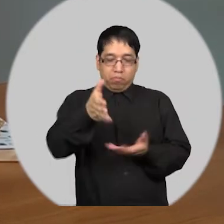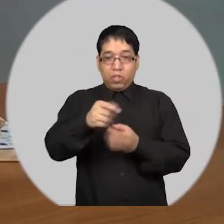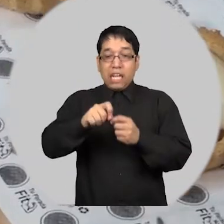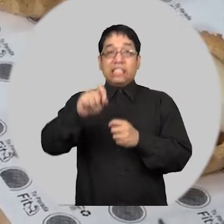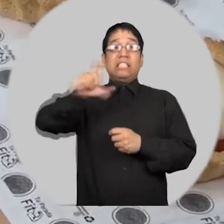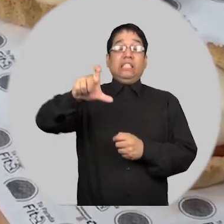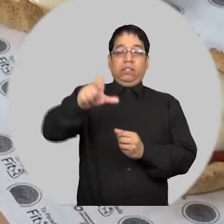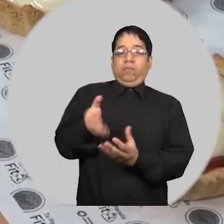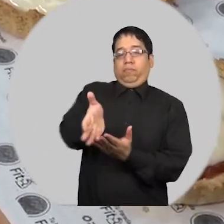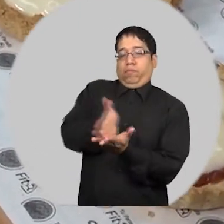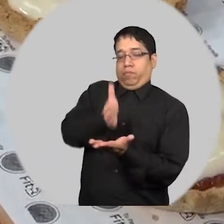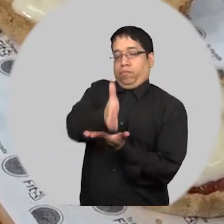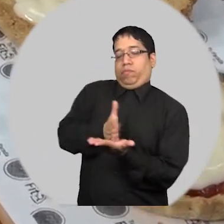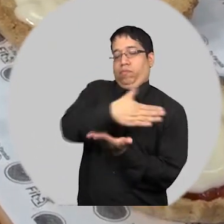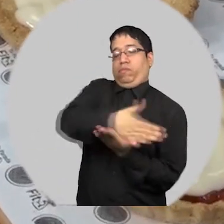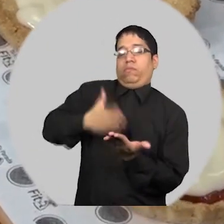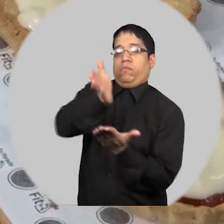Vamos a ir cortando.